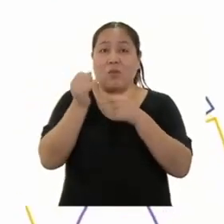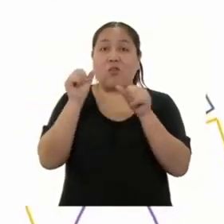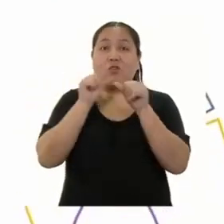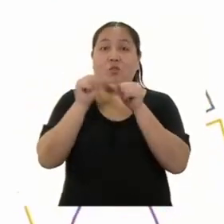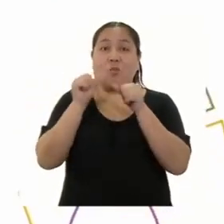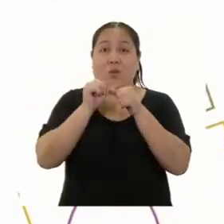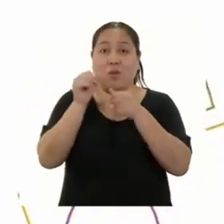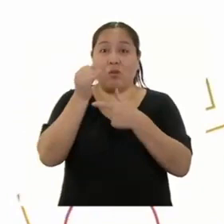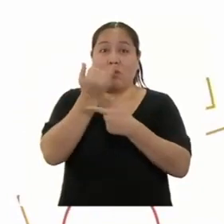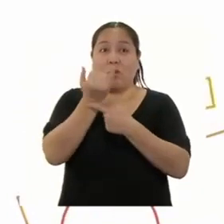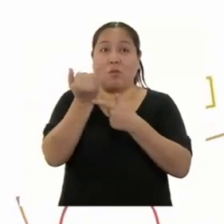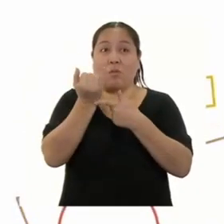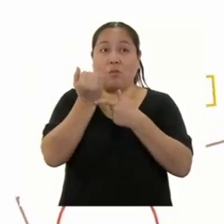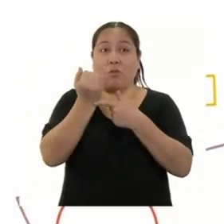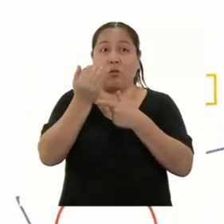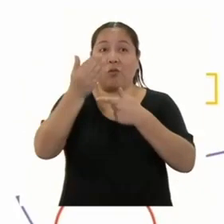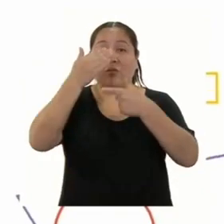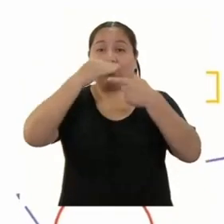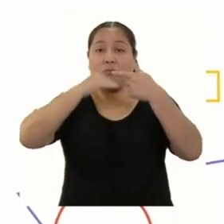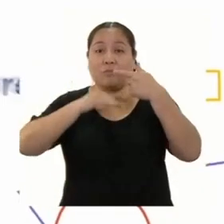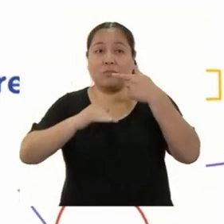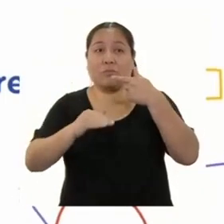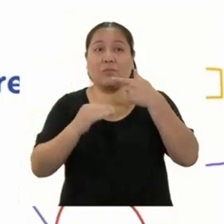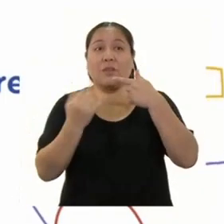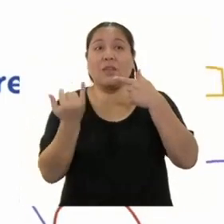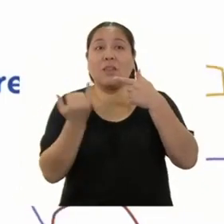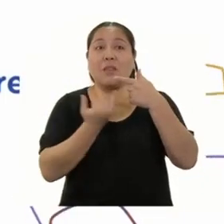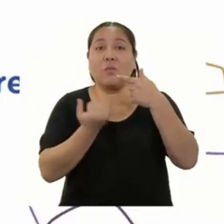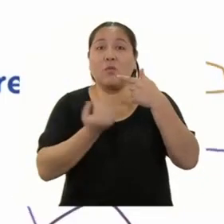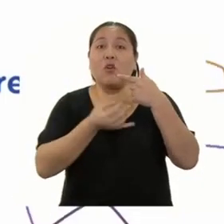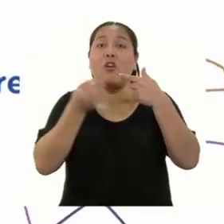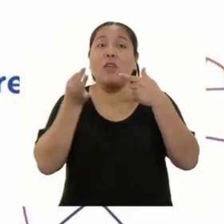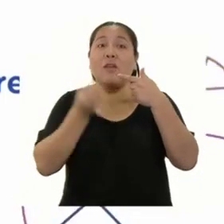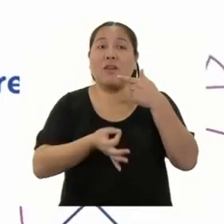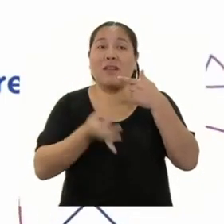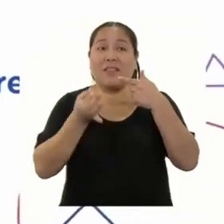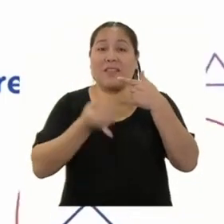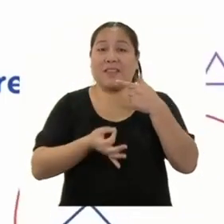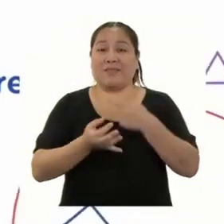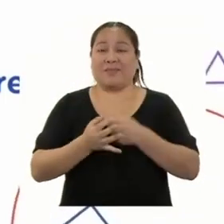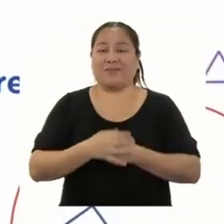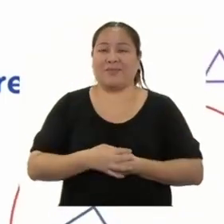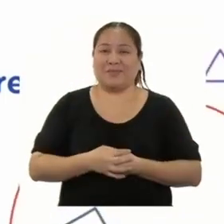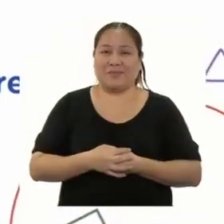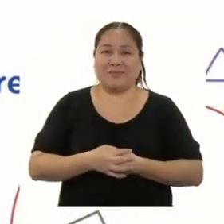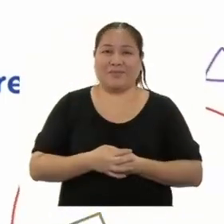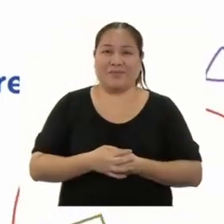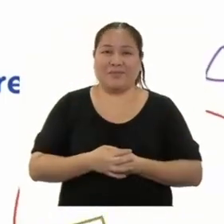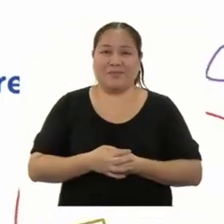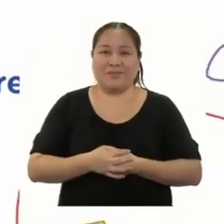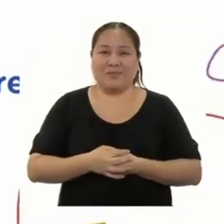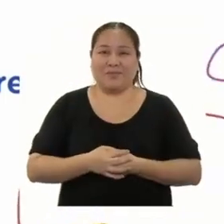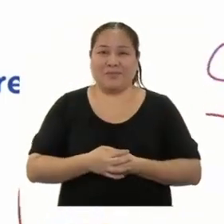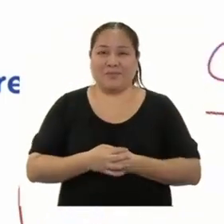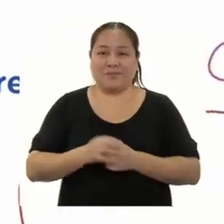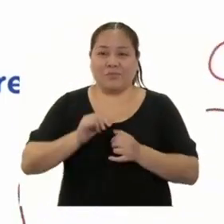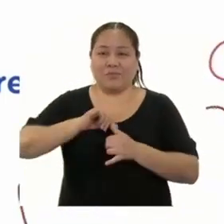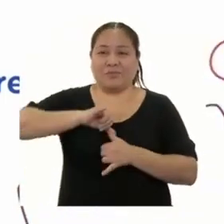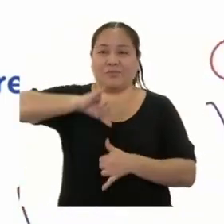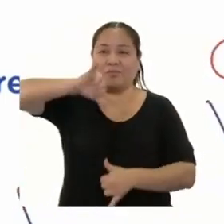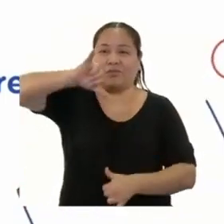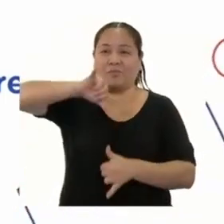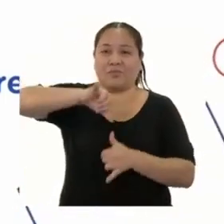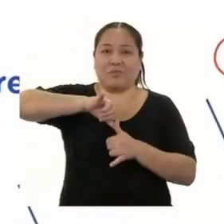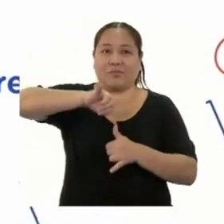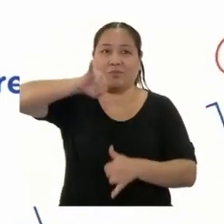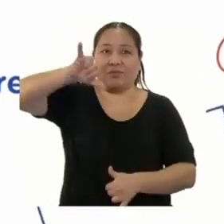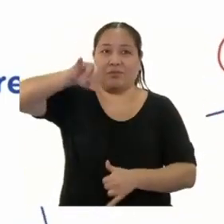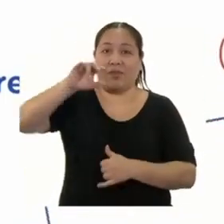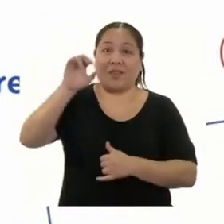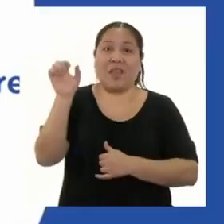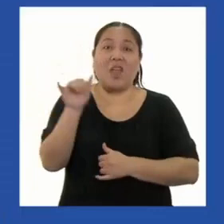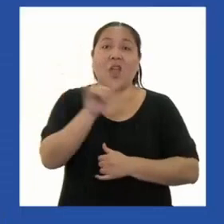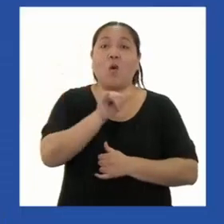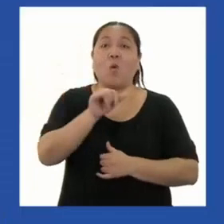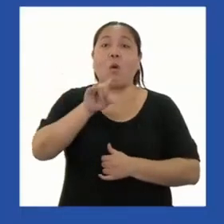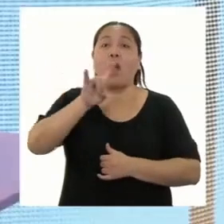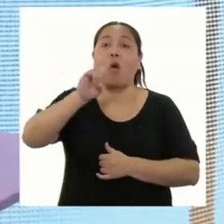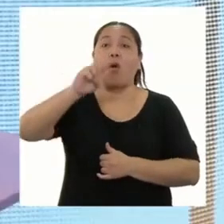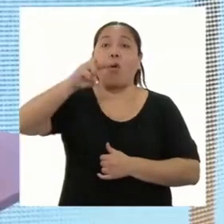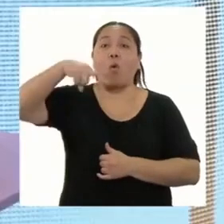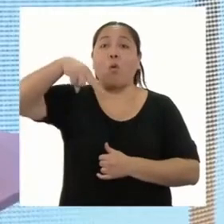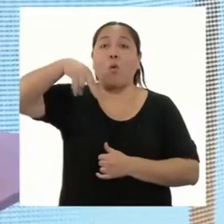objeto y la medida lineal del mismo objeto en la realidad, medidos en las mismas